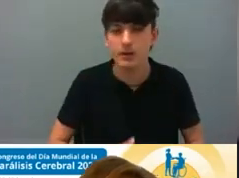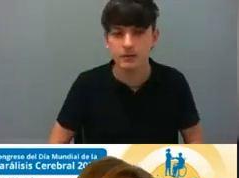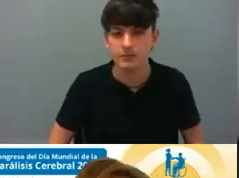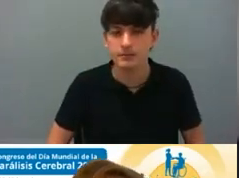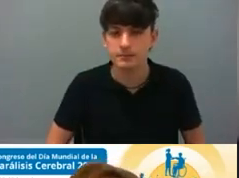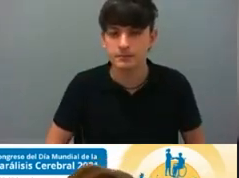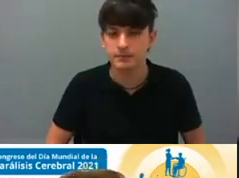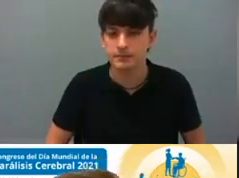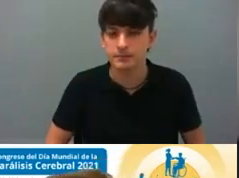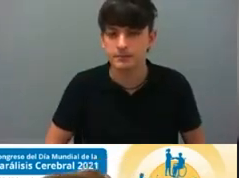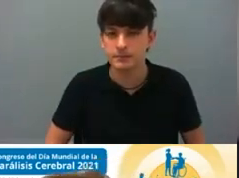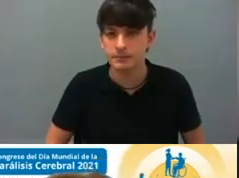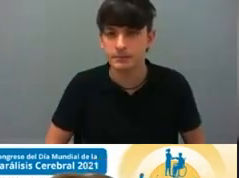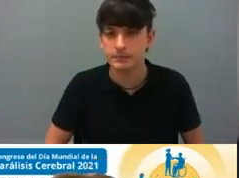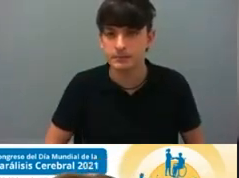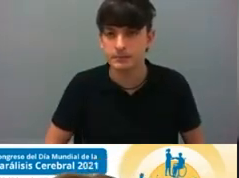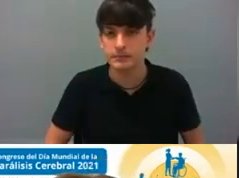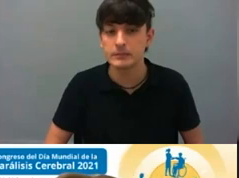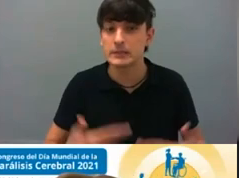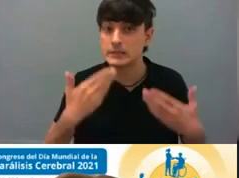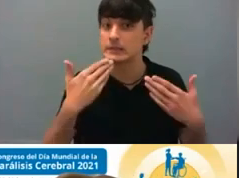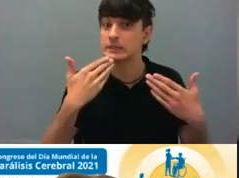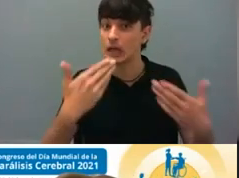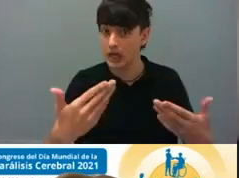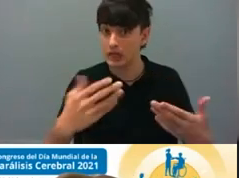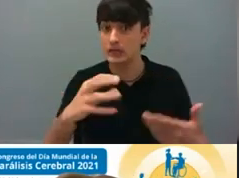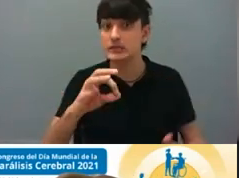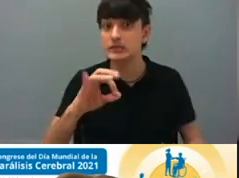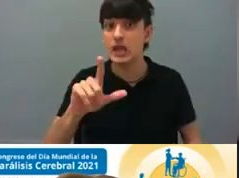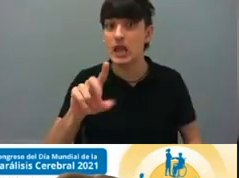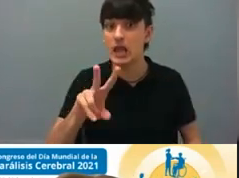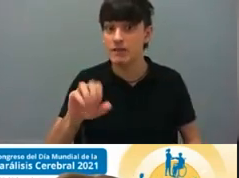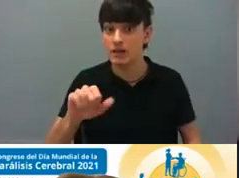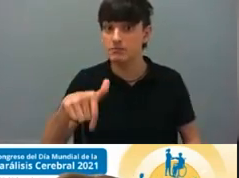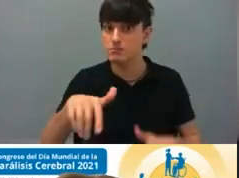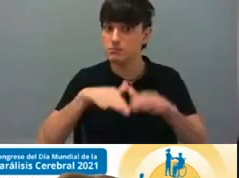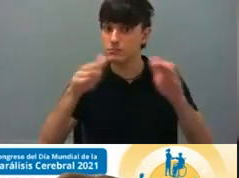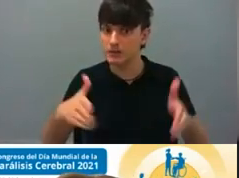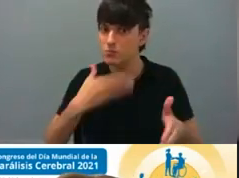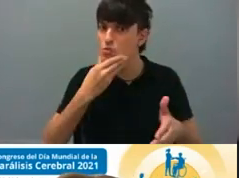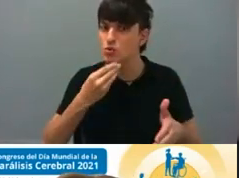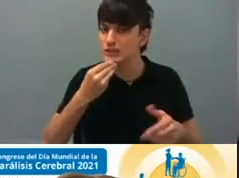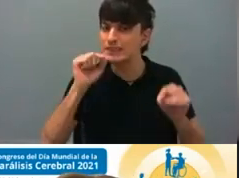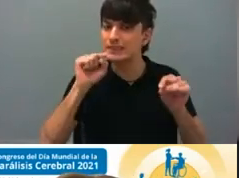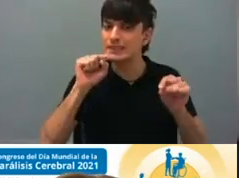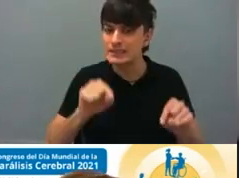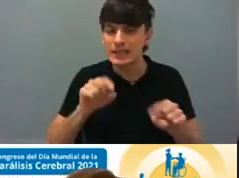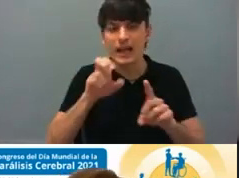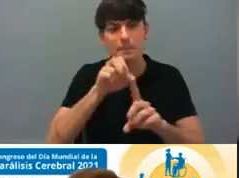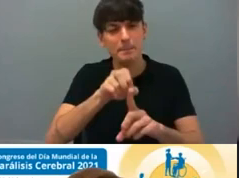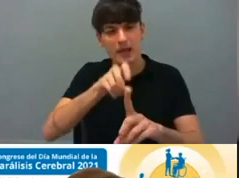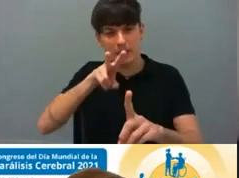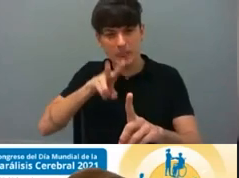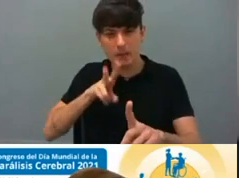Muchísimas gracias, Silvia, porque lo bonito de esta mesa de hoy, de este seminario, es que nos pone en relación a las perspectivas de